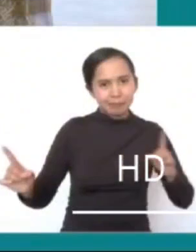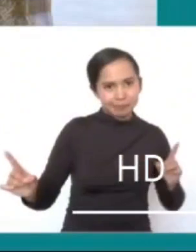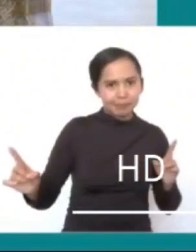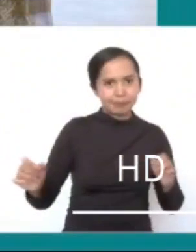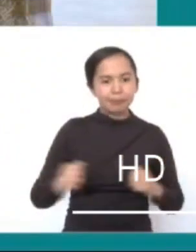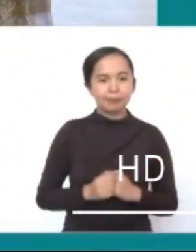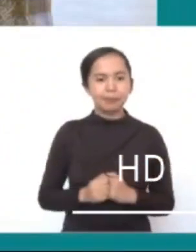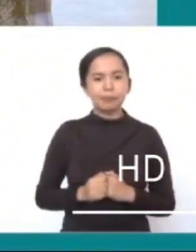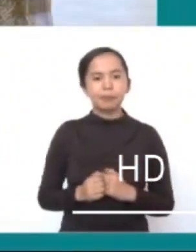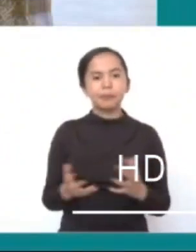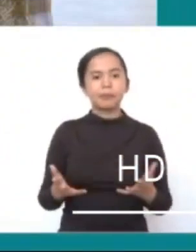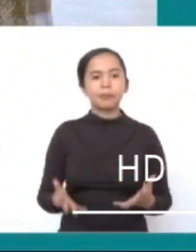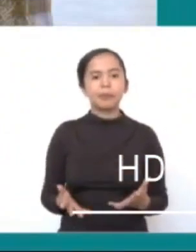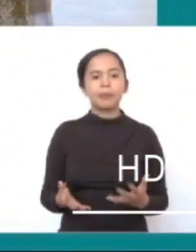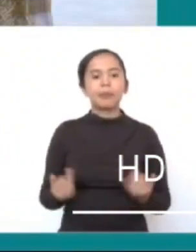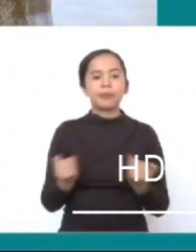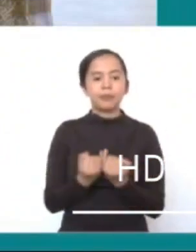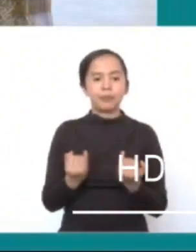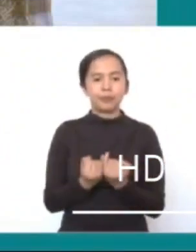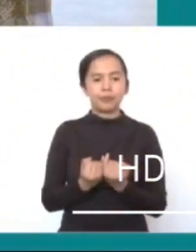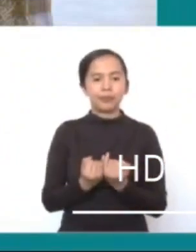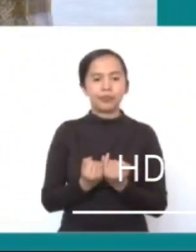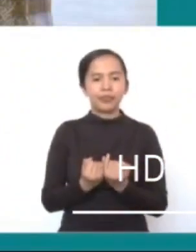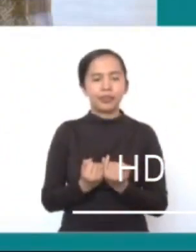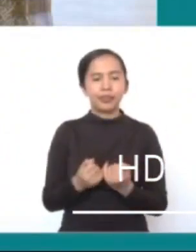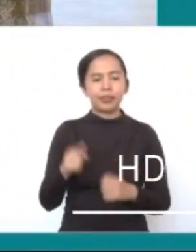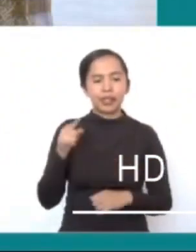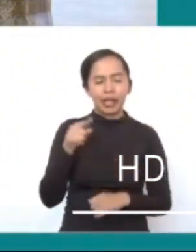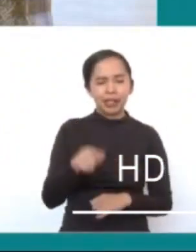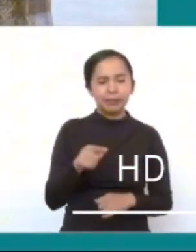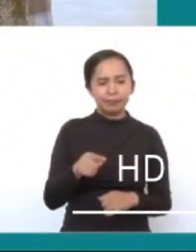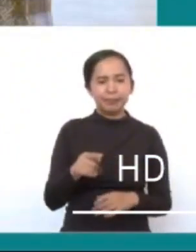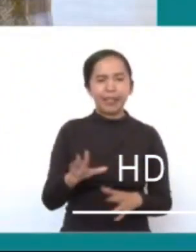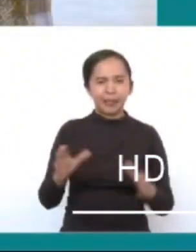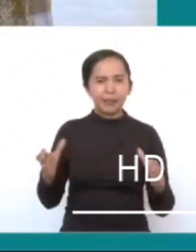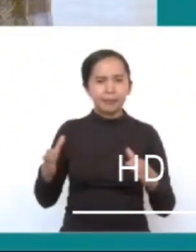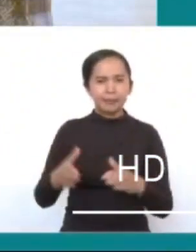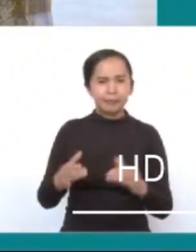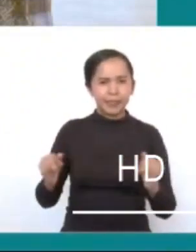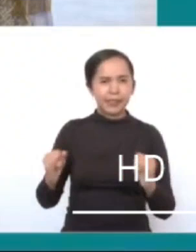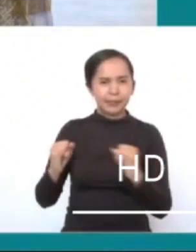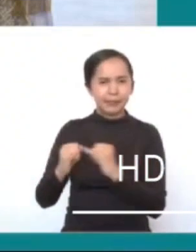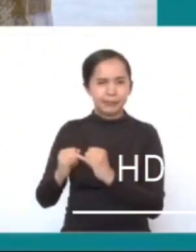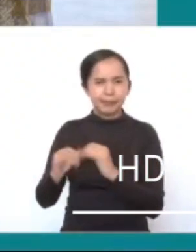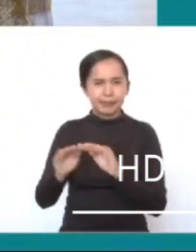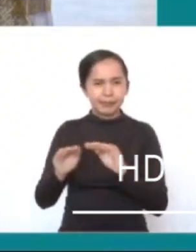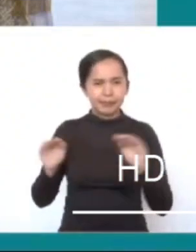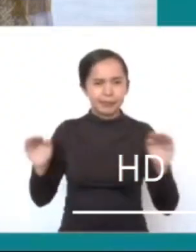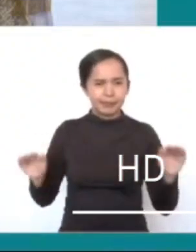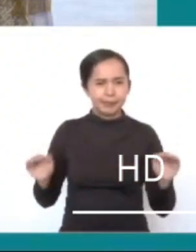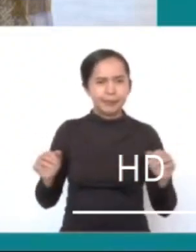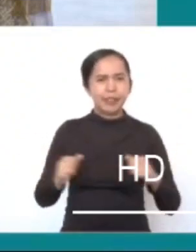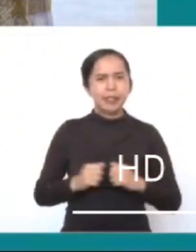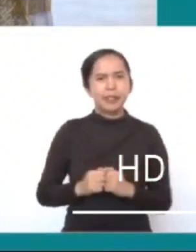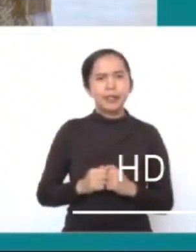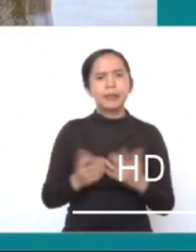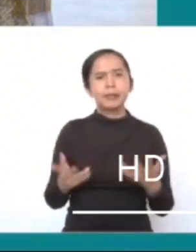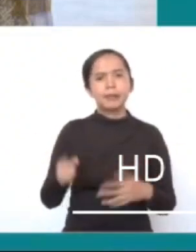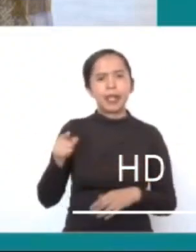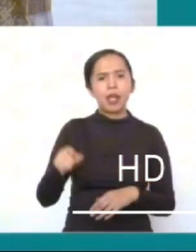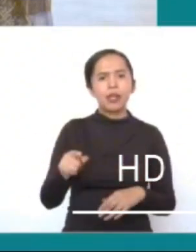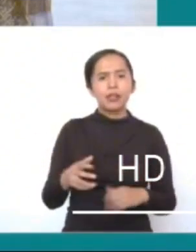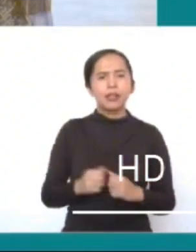También, durante la 32ª sesión ordinaria del Comité Interinstitucional de Igualdad Sustantiva de